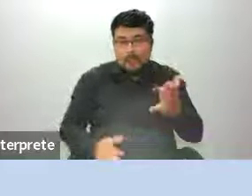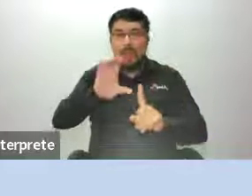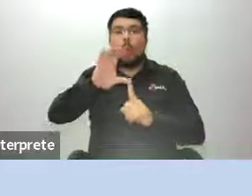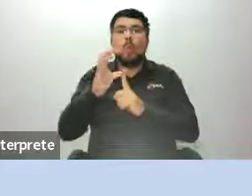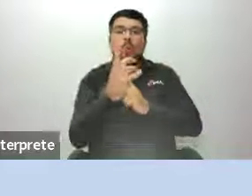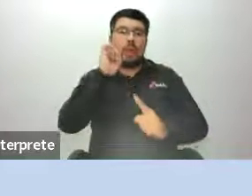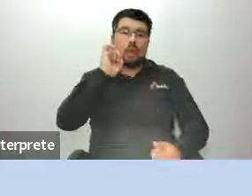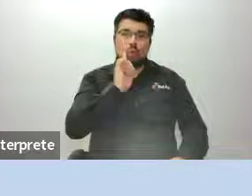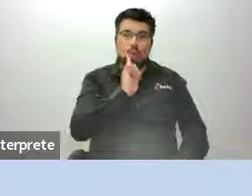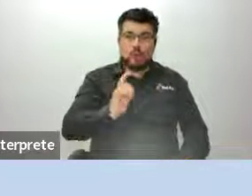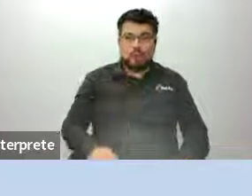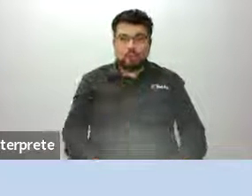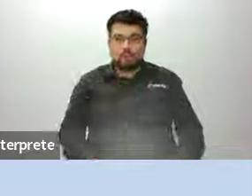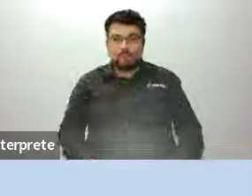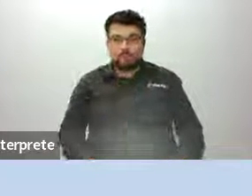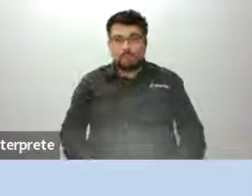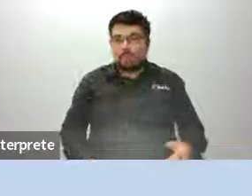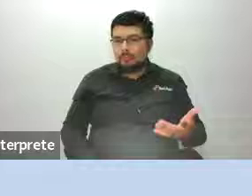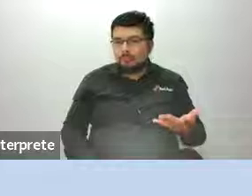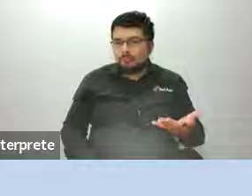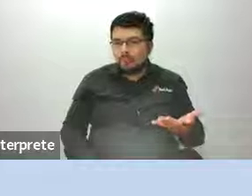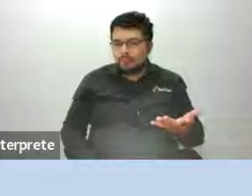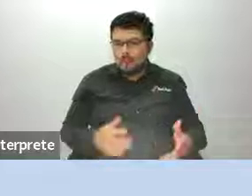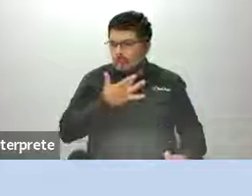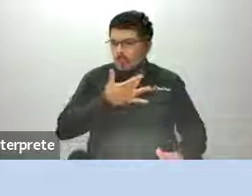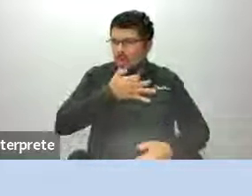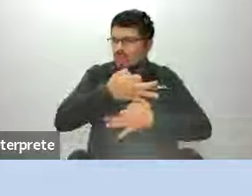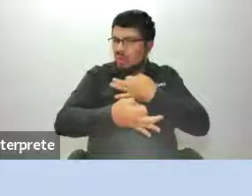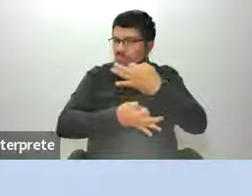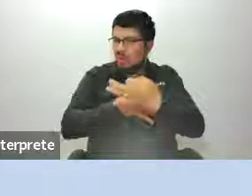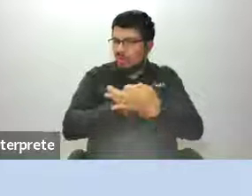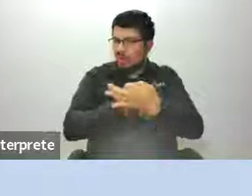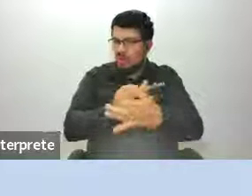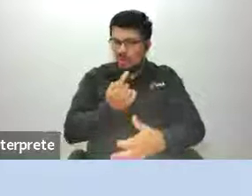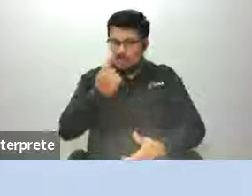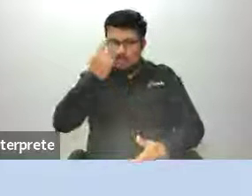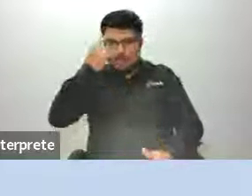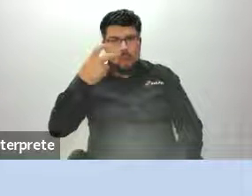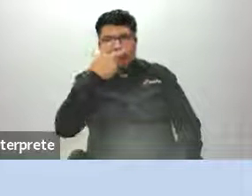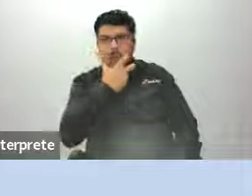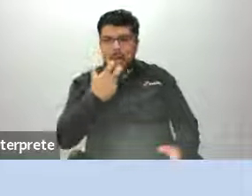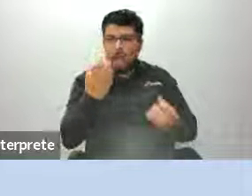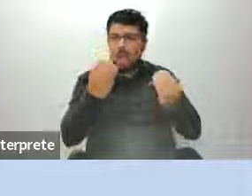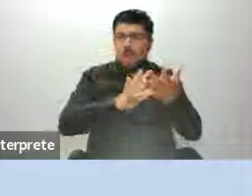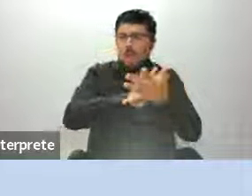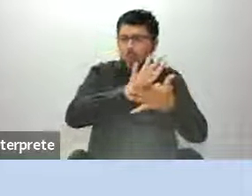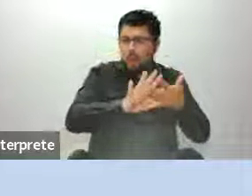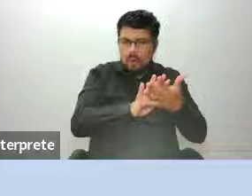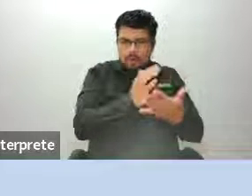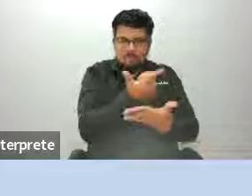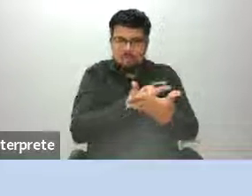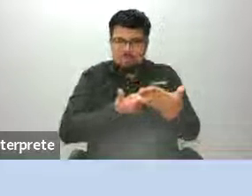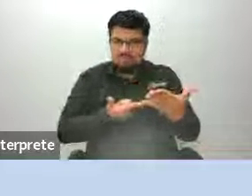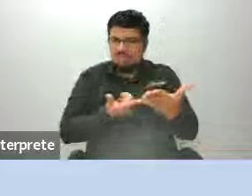refiero. ¿Y por qué hablo de esto cuando estoy pensando en el lenguaje? Porque una de las posibilidades